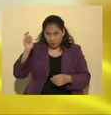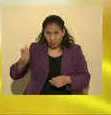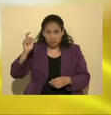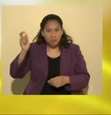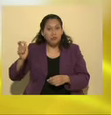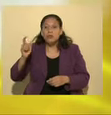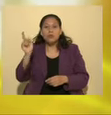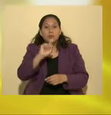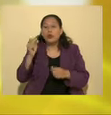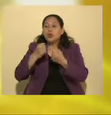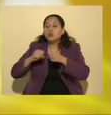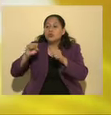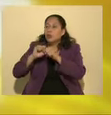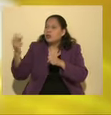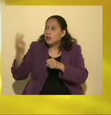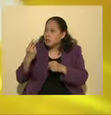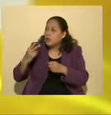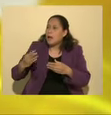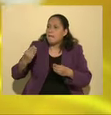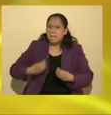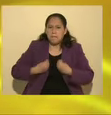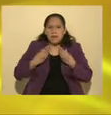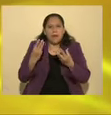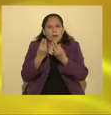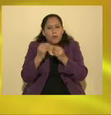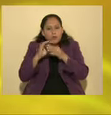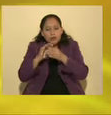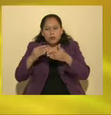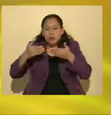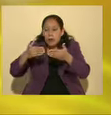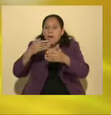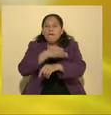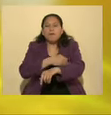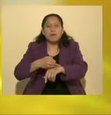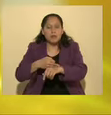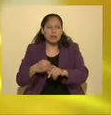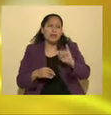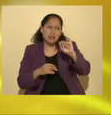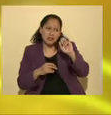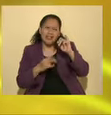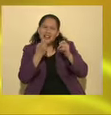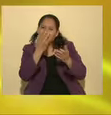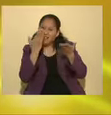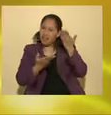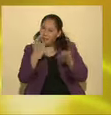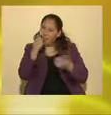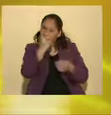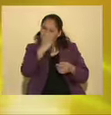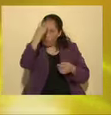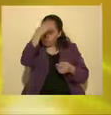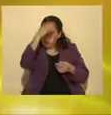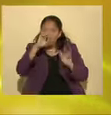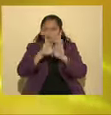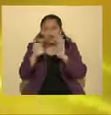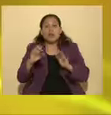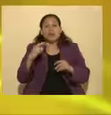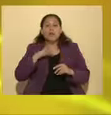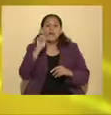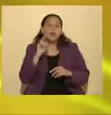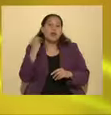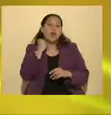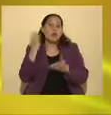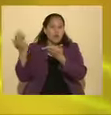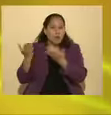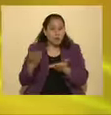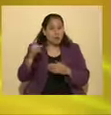es tu socia en un proyecto de vida que se llama familia. Bueno, eso también depende de qué punto de vista, porque si te ponemos a nuestra abogada aquí,